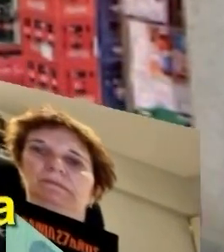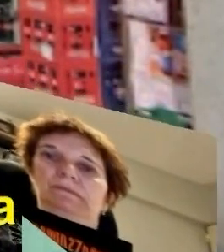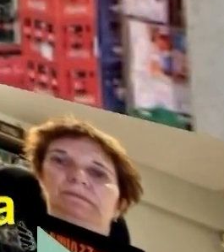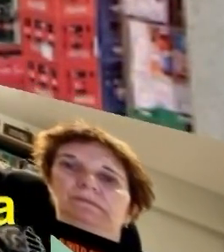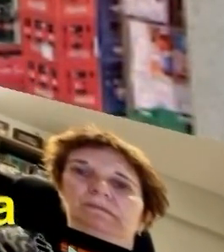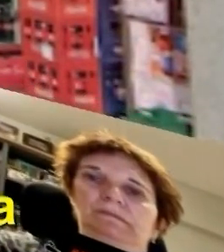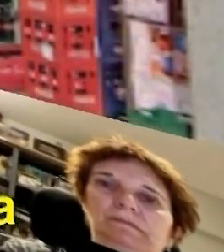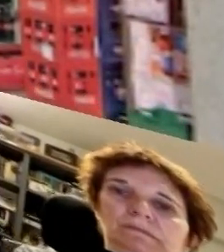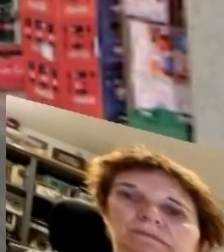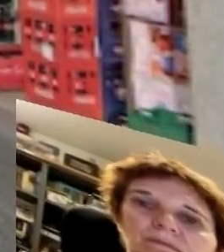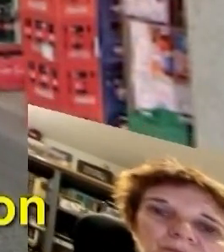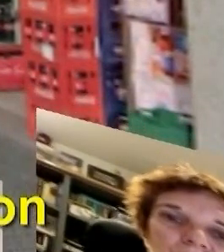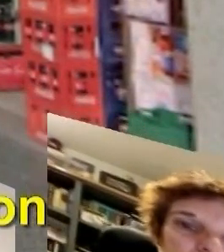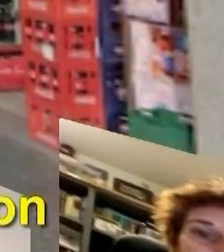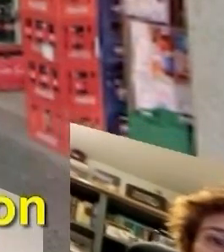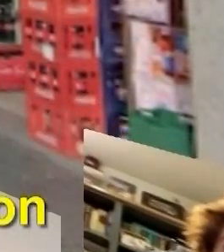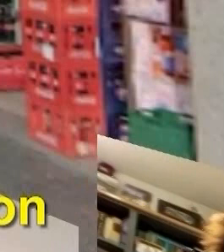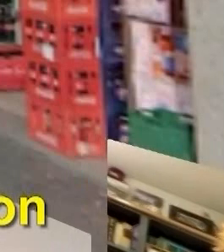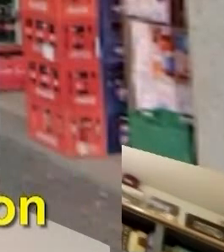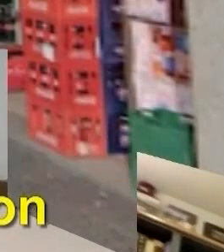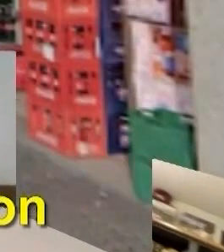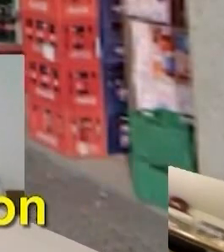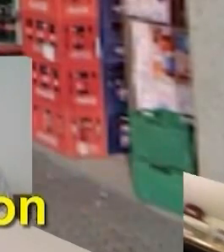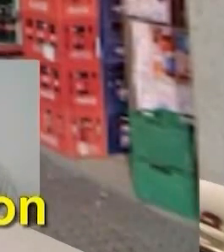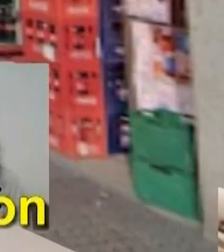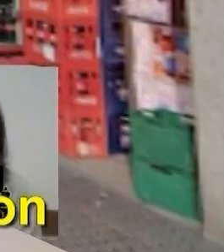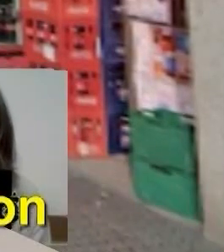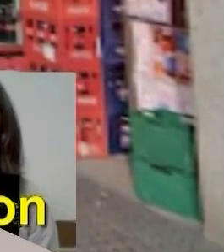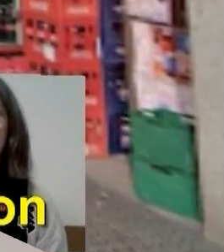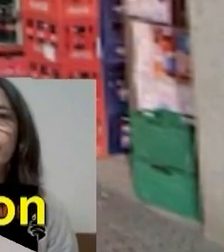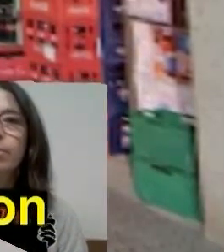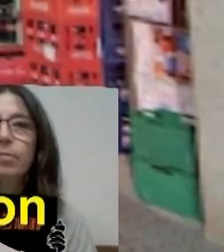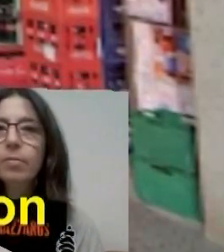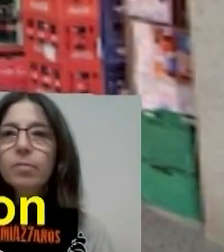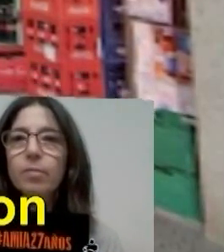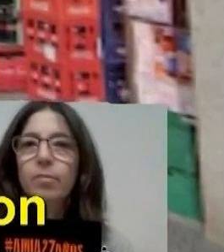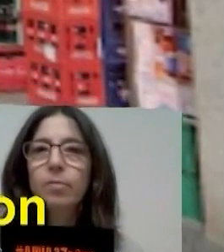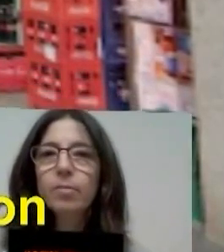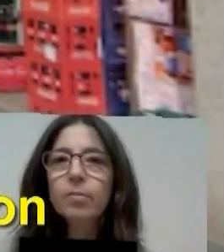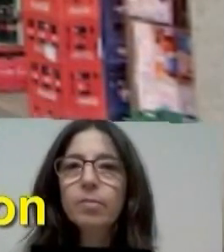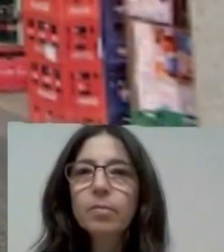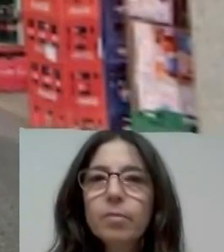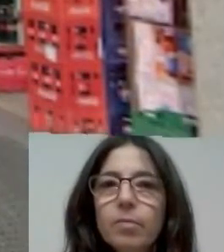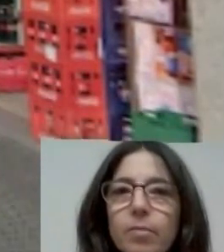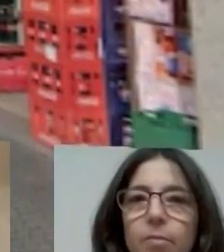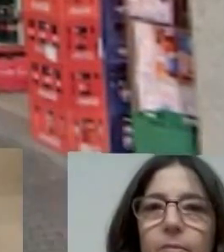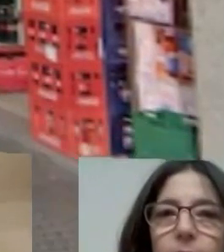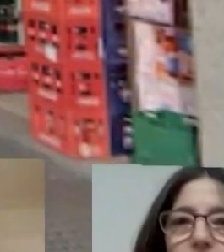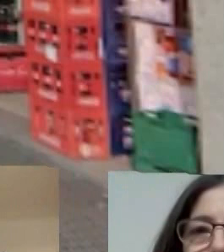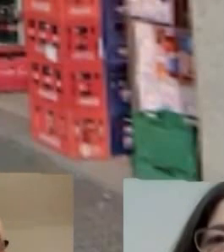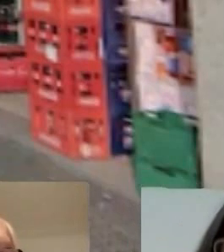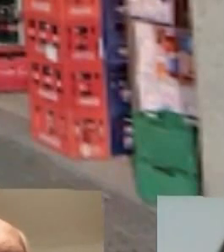parejas, hermanos y hermanas. Y desde ese momento, nos falta la compañía con quien compartir nuestros sueños. En